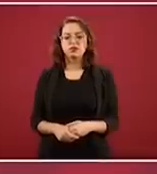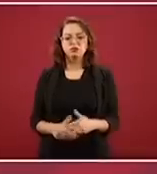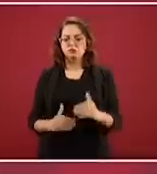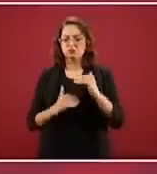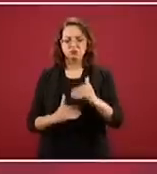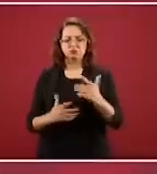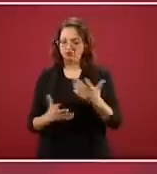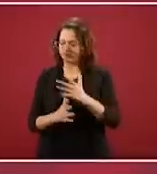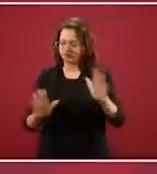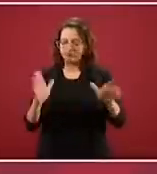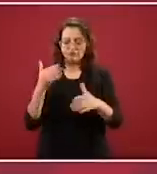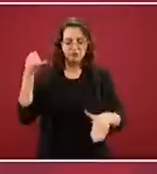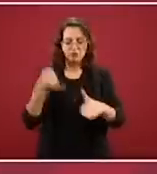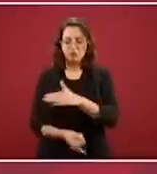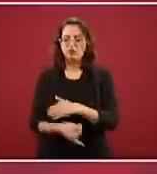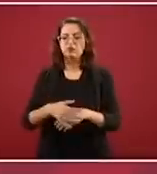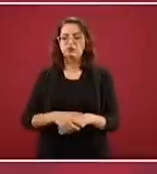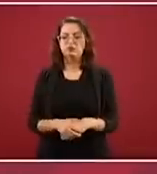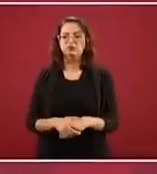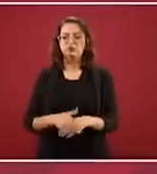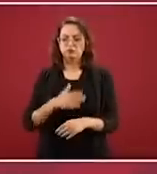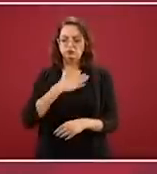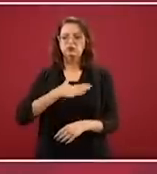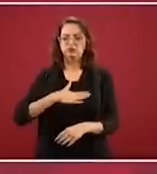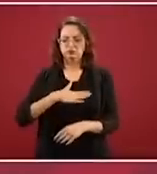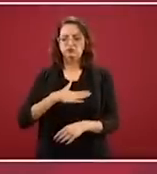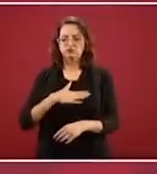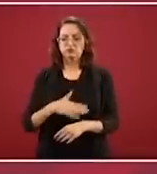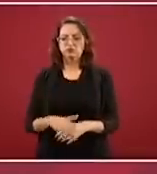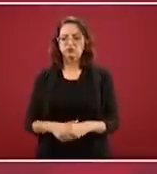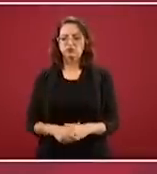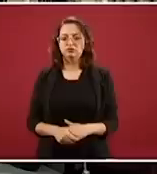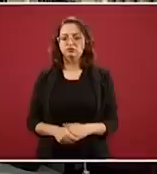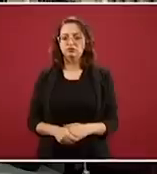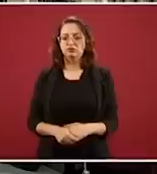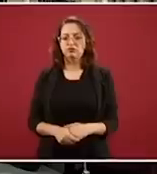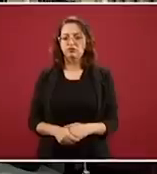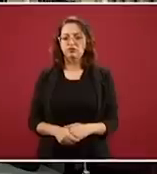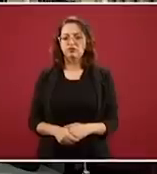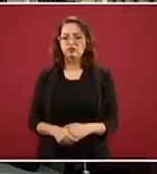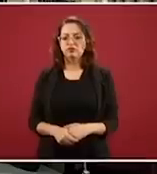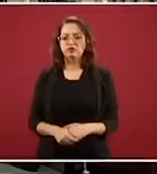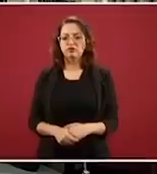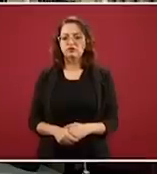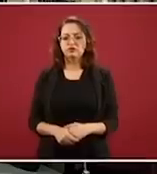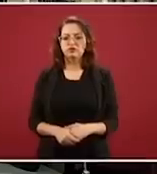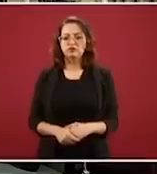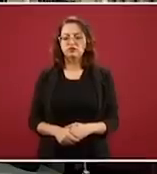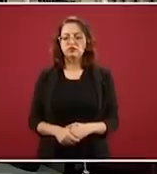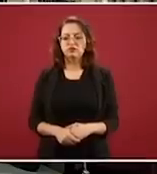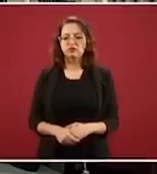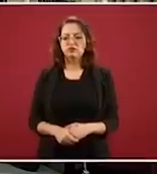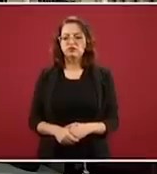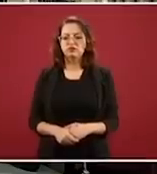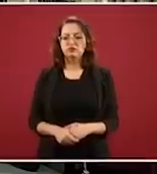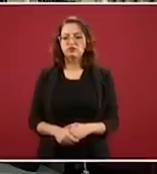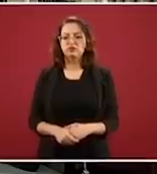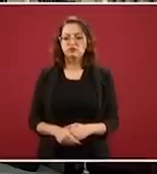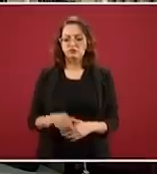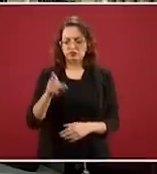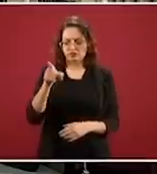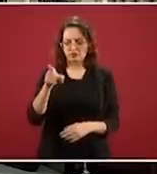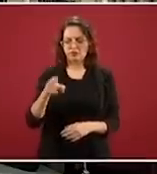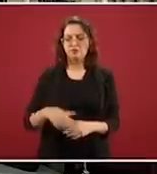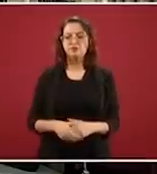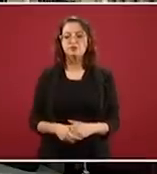limitación, ¿sí? Que haya justicia. A ver, porque no quiero que tú